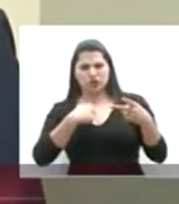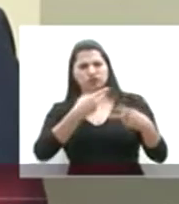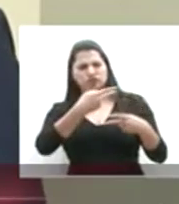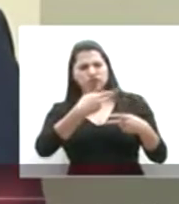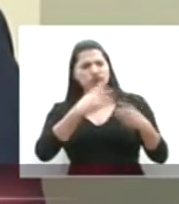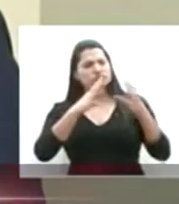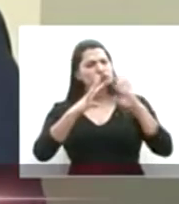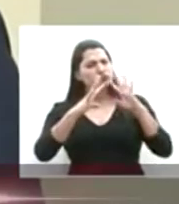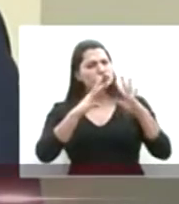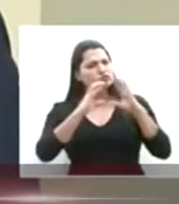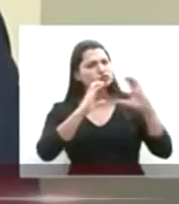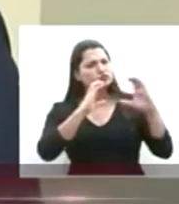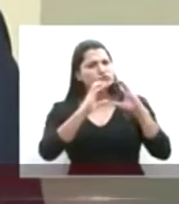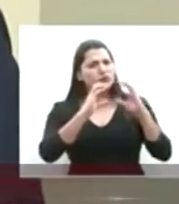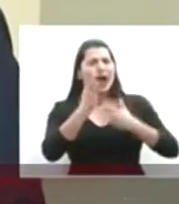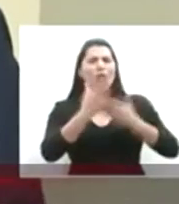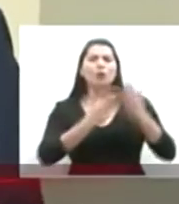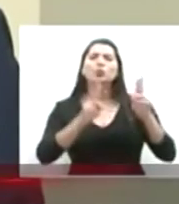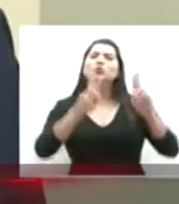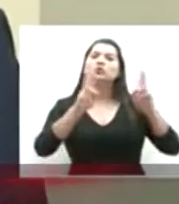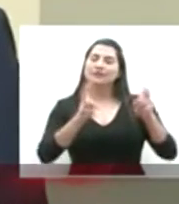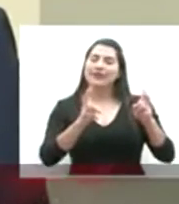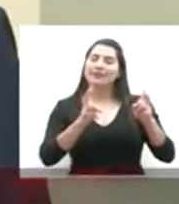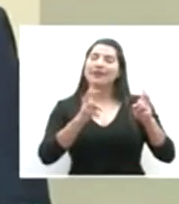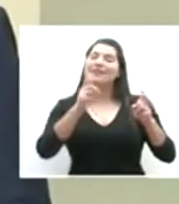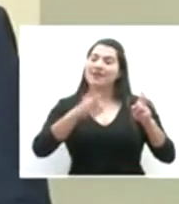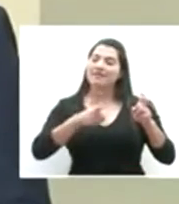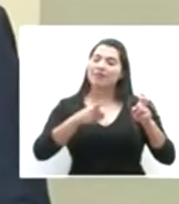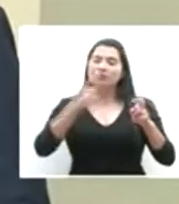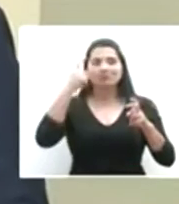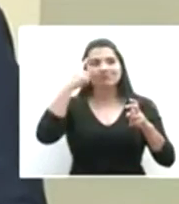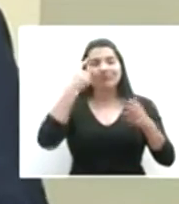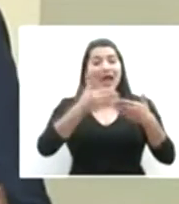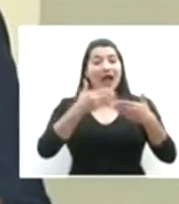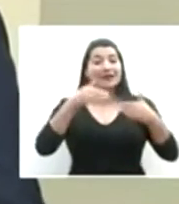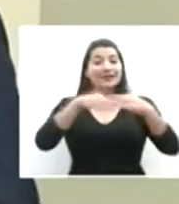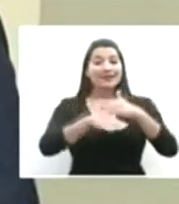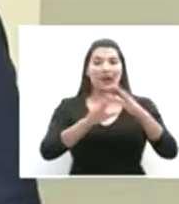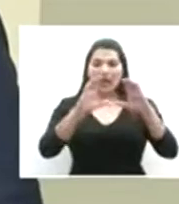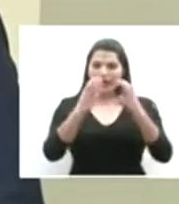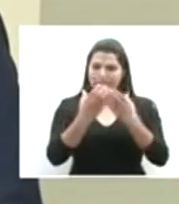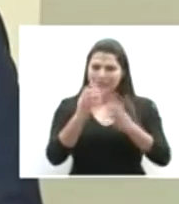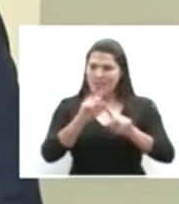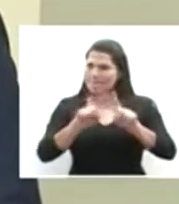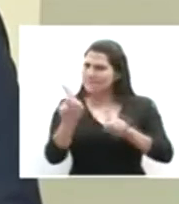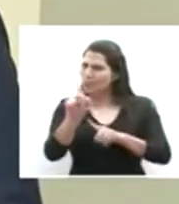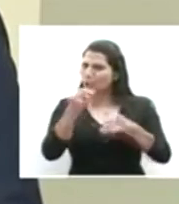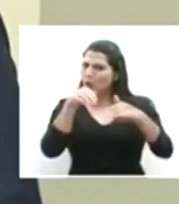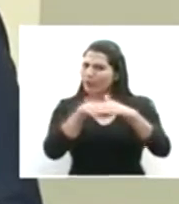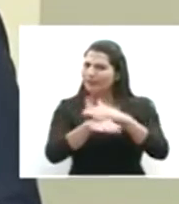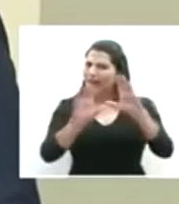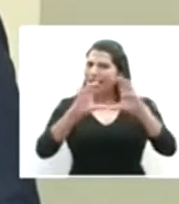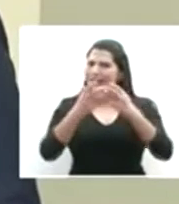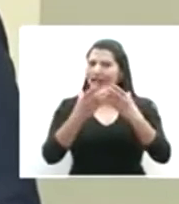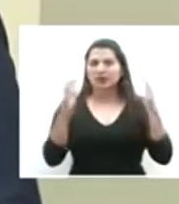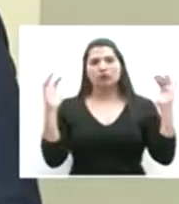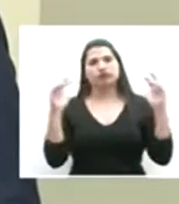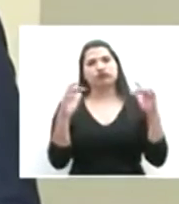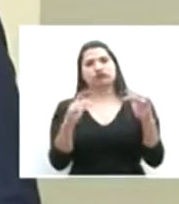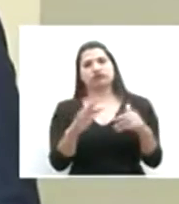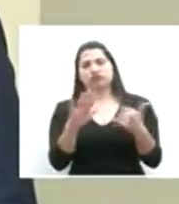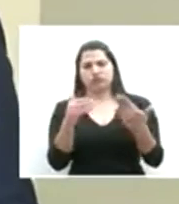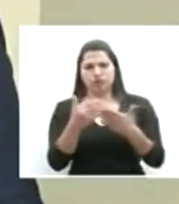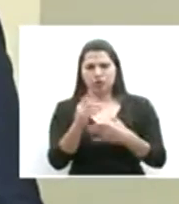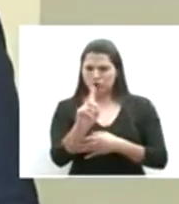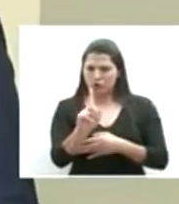ser considerados eventualmente para este regreso a clases, pero es un regreso a clases no amplio. O sea, estamos en medio de una pandemia. No podemos hablar